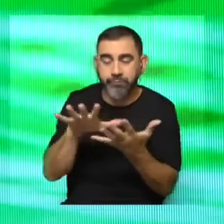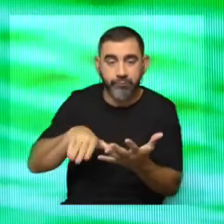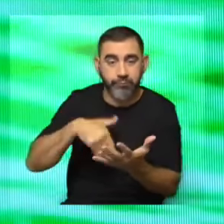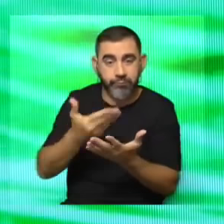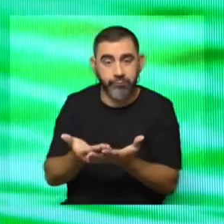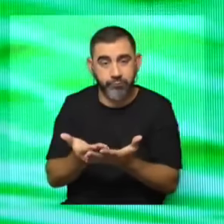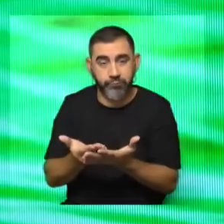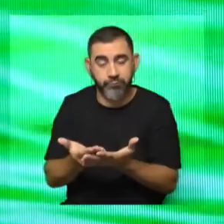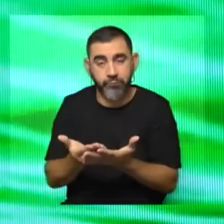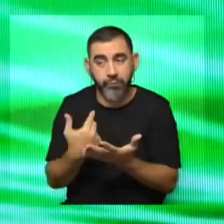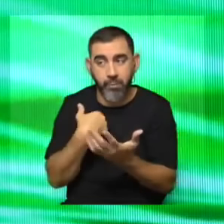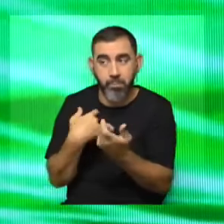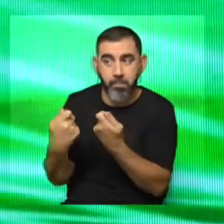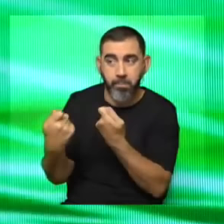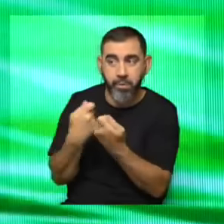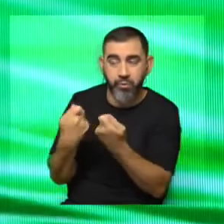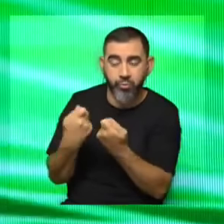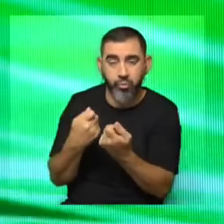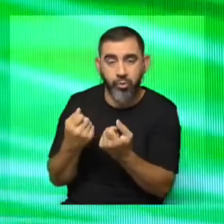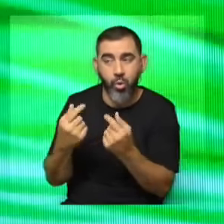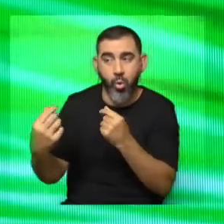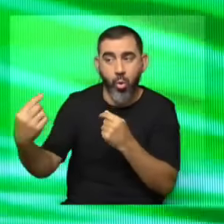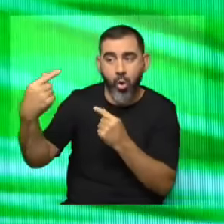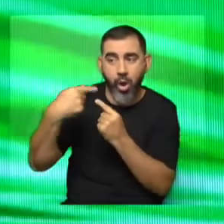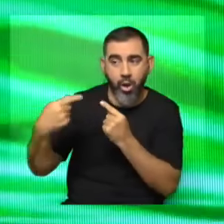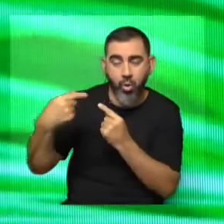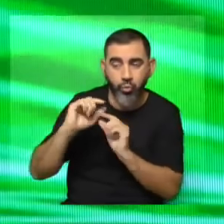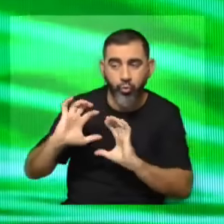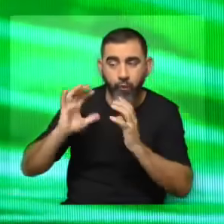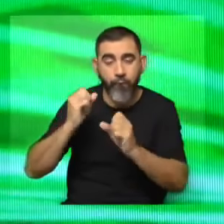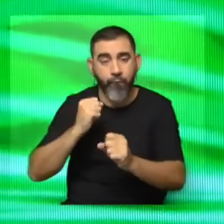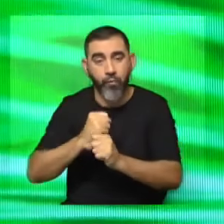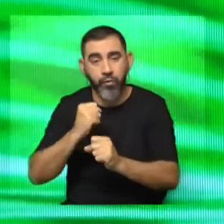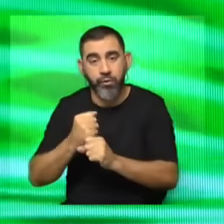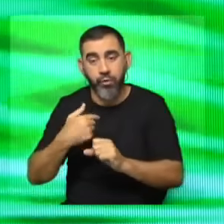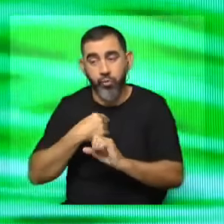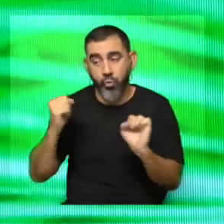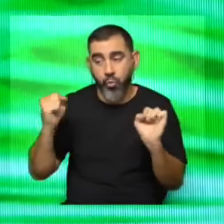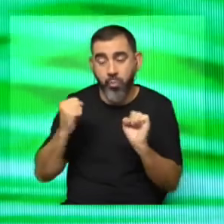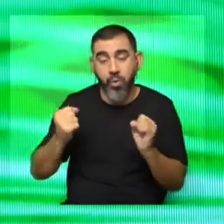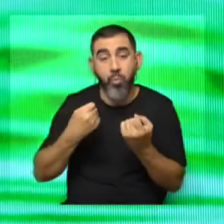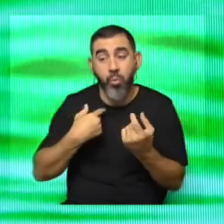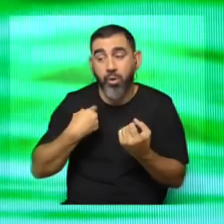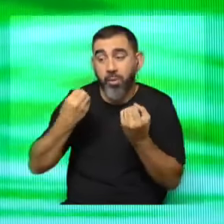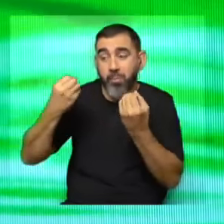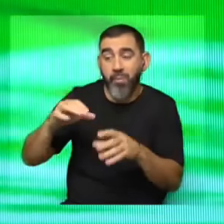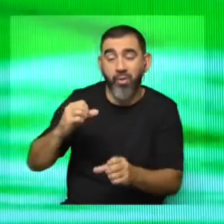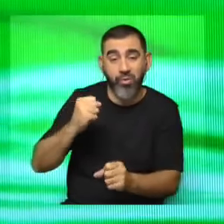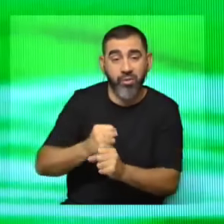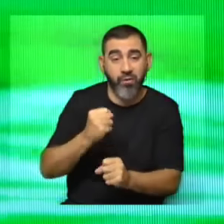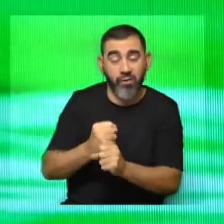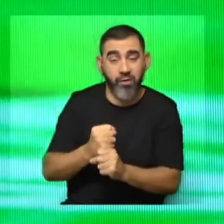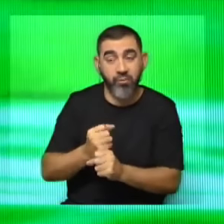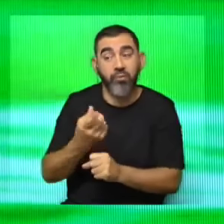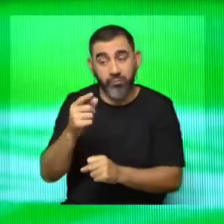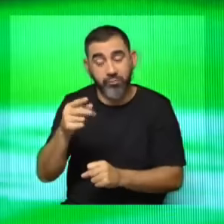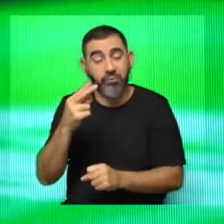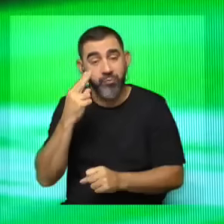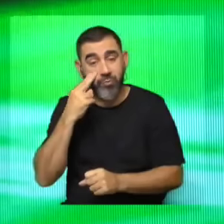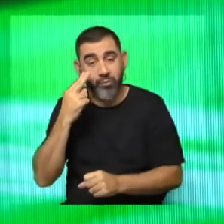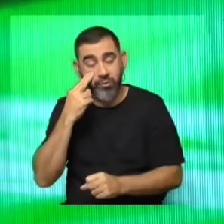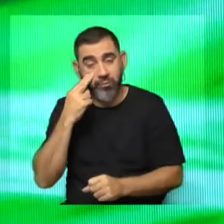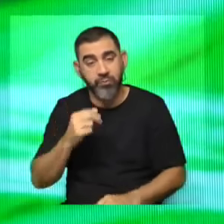parece que lo está presionando o que hay una situación de acoso de violencia laboral o lo que sea tiene miedo por su fuente laboral estamos en un problema